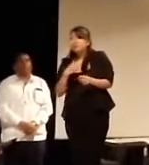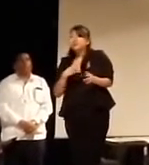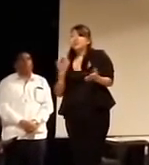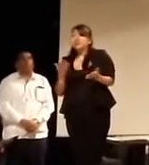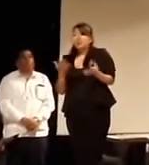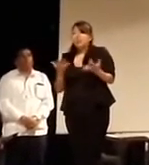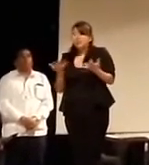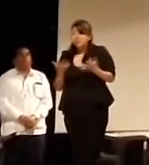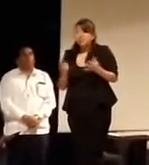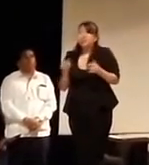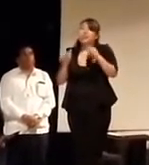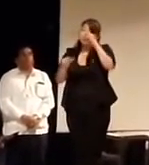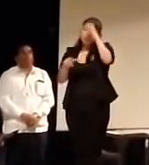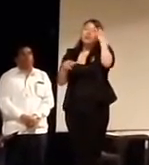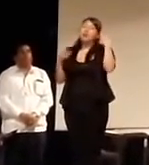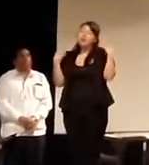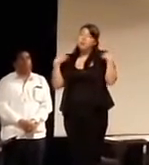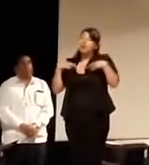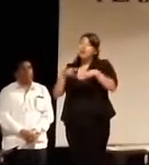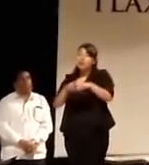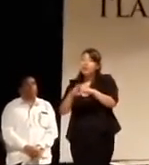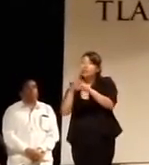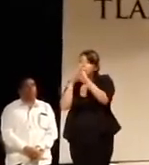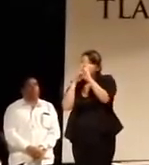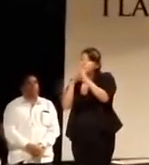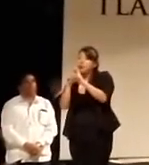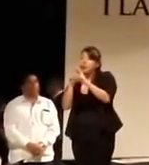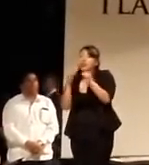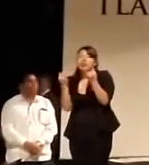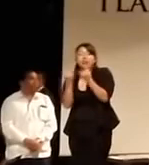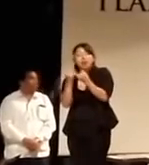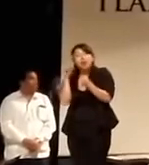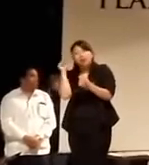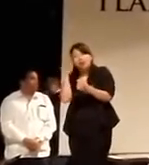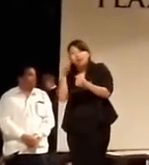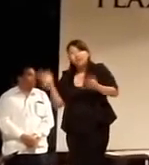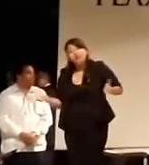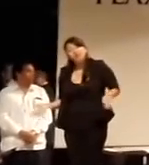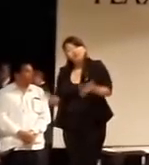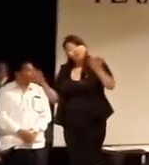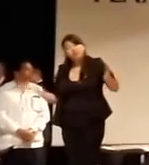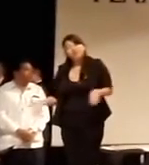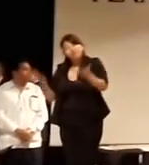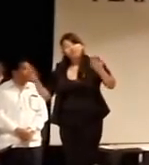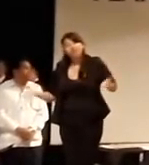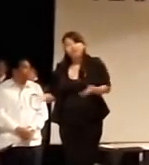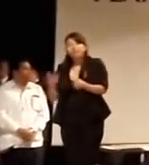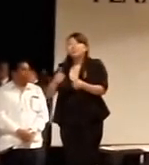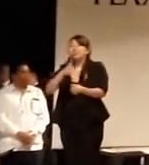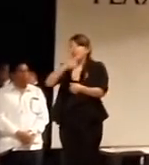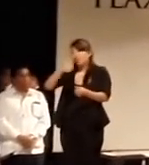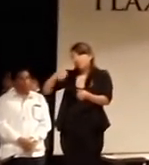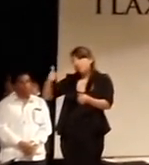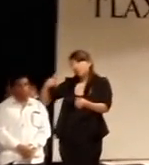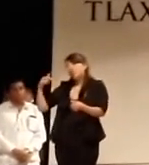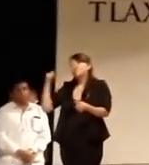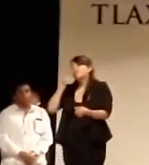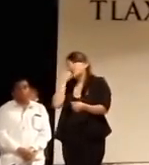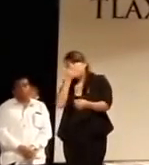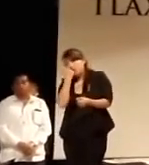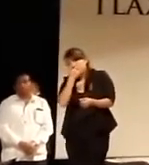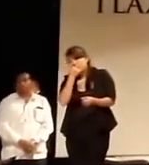de nosotros, los docentes, impulsar el pleno desarrollo de todas sus potencialidades,